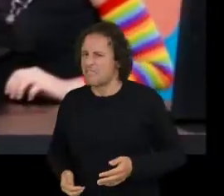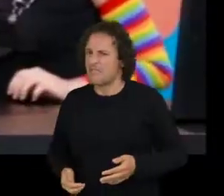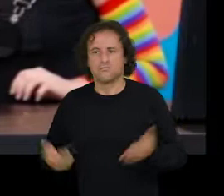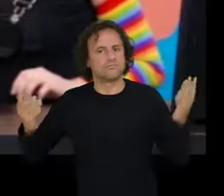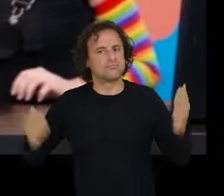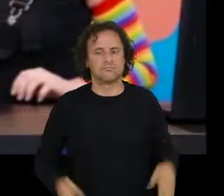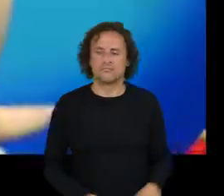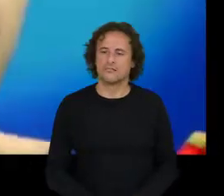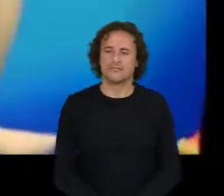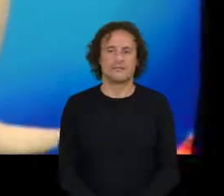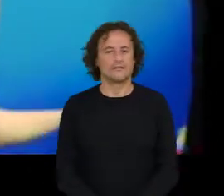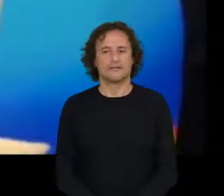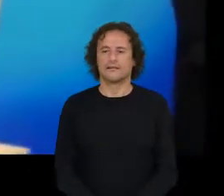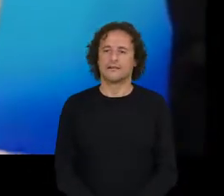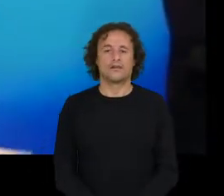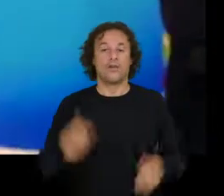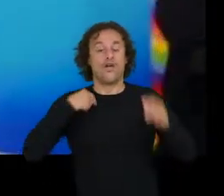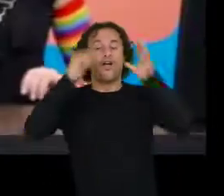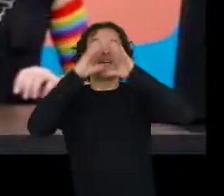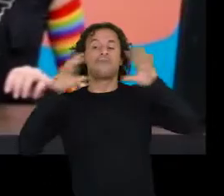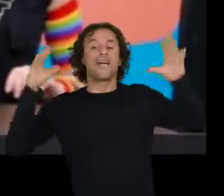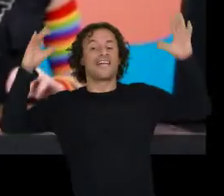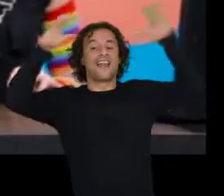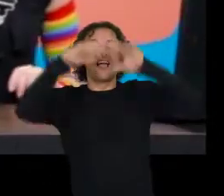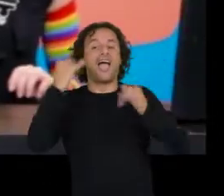Ai, e cando imagino non oio nada.